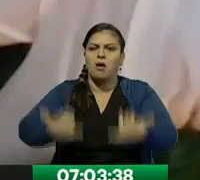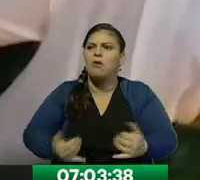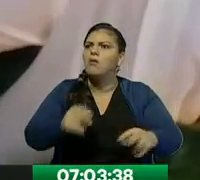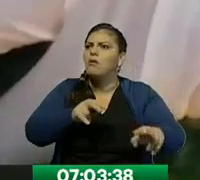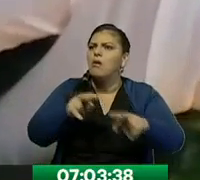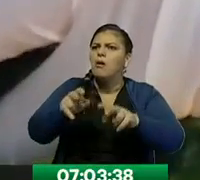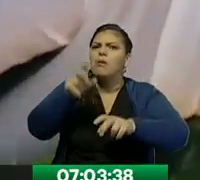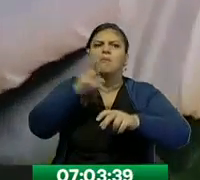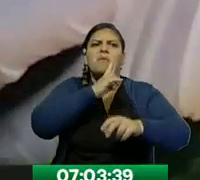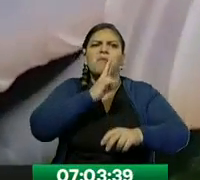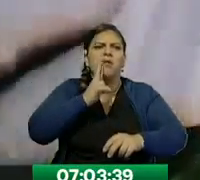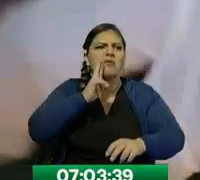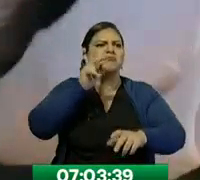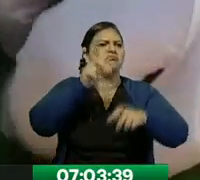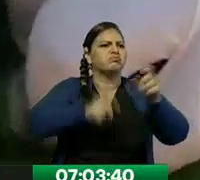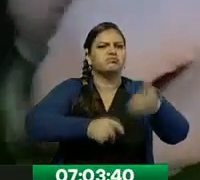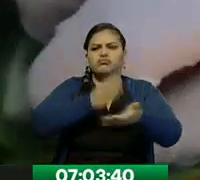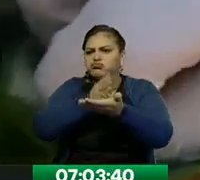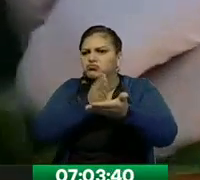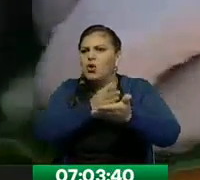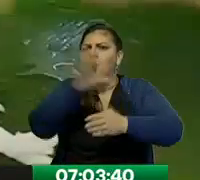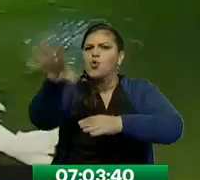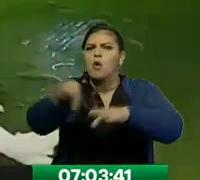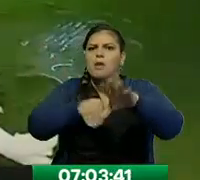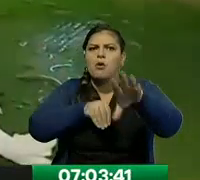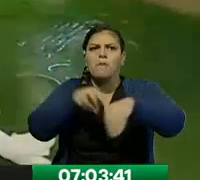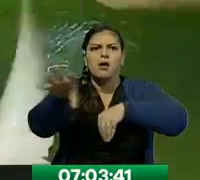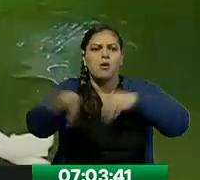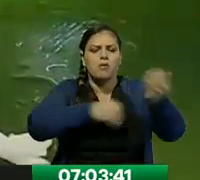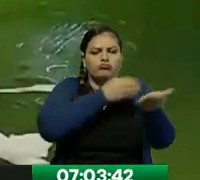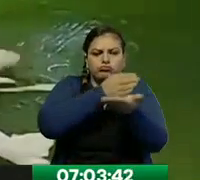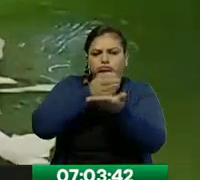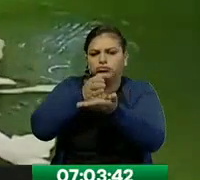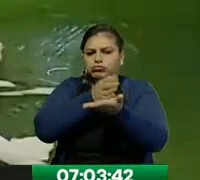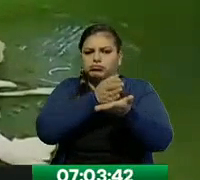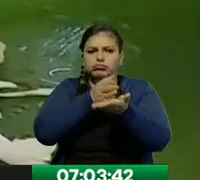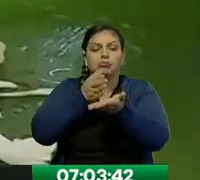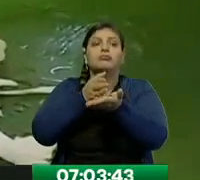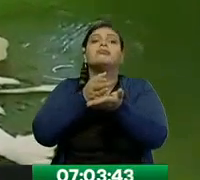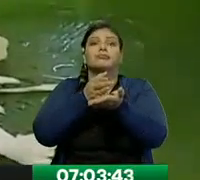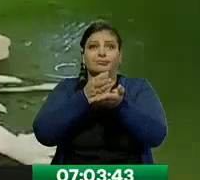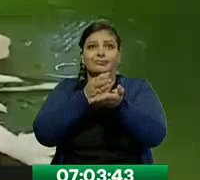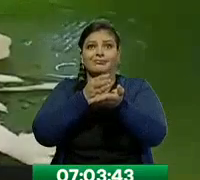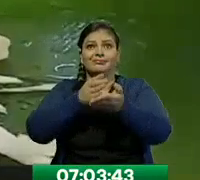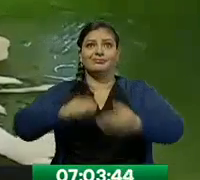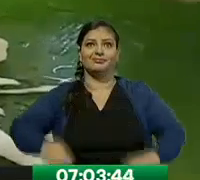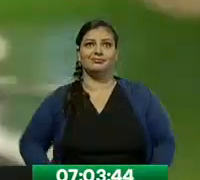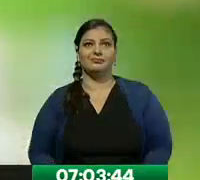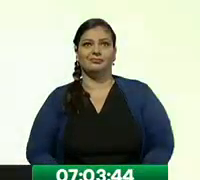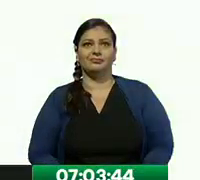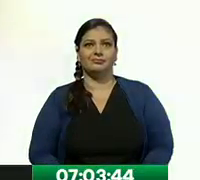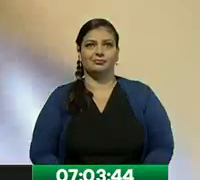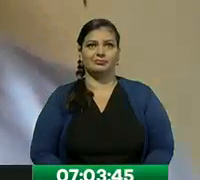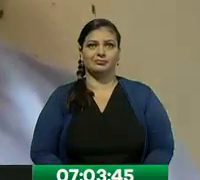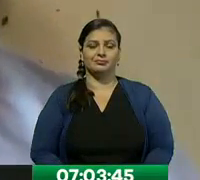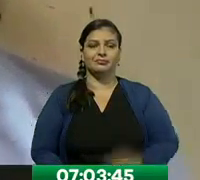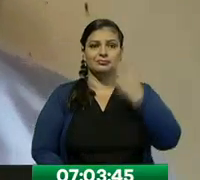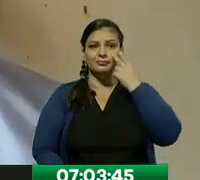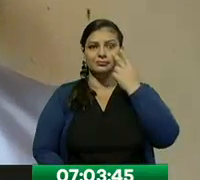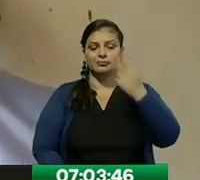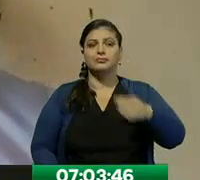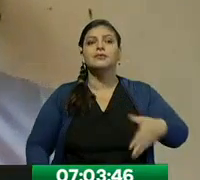ecuatoriana para que no se pierda de ser ese mismo del plato yo estoy utilizando lo que es la hoja de hacerlas